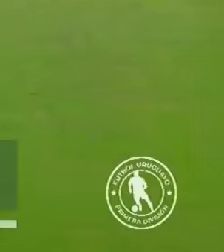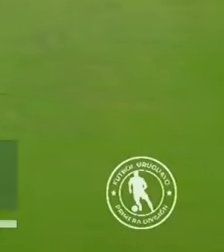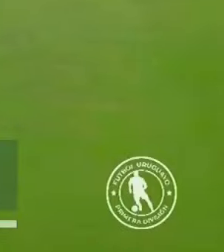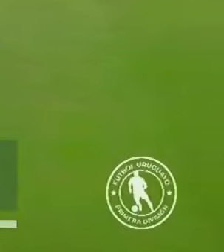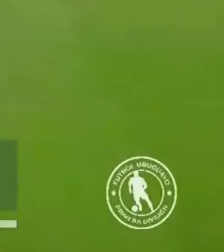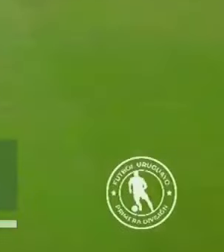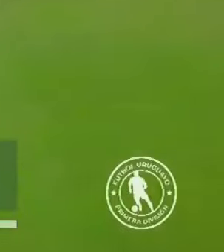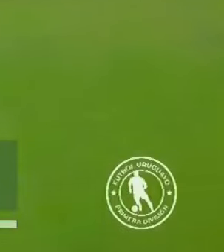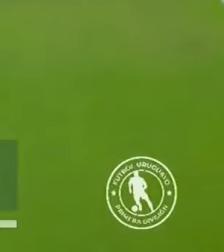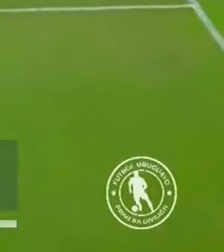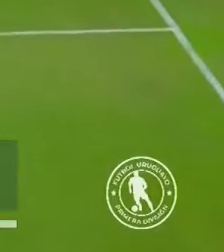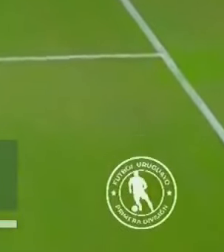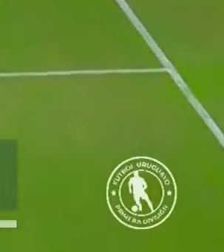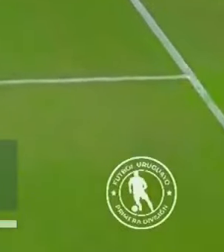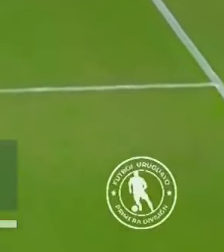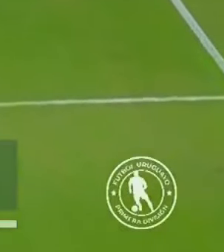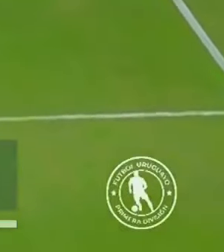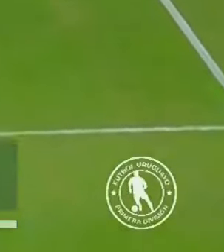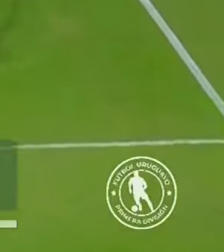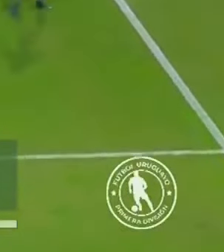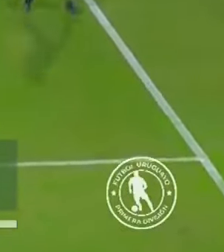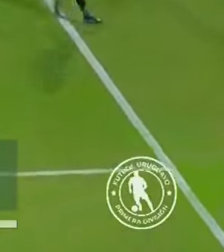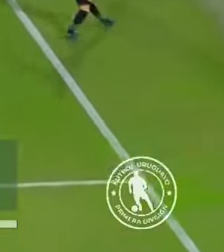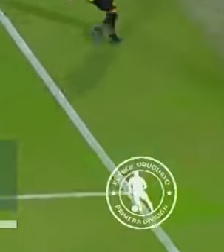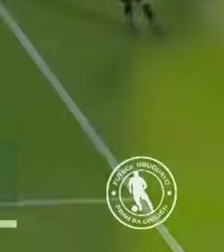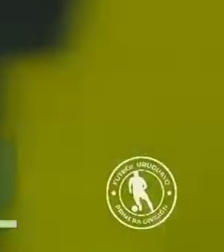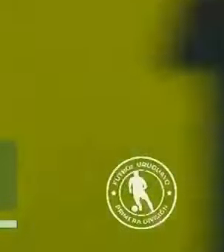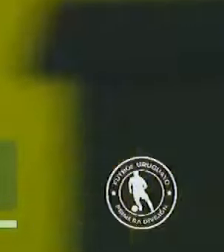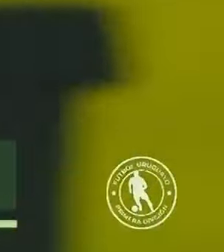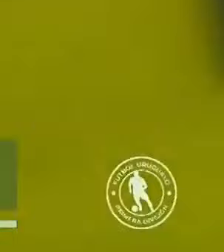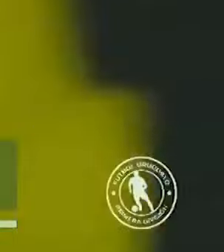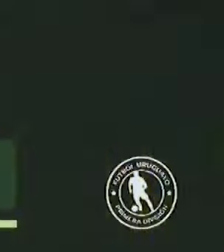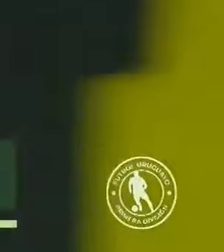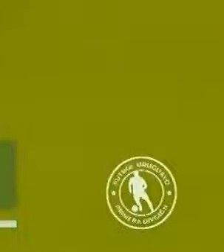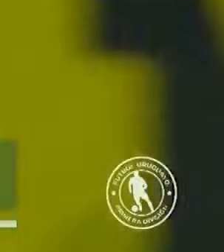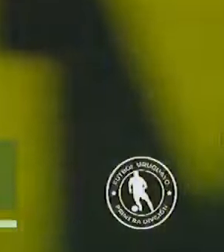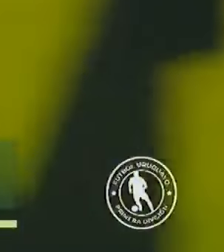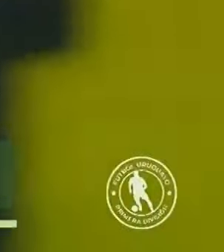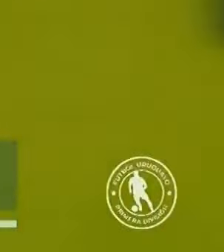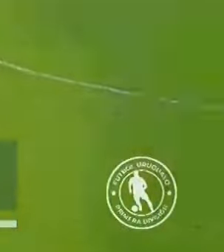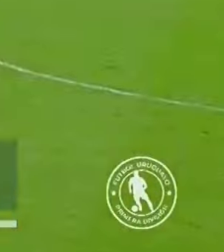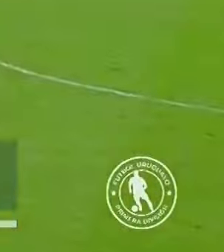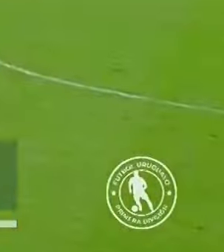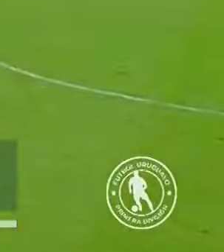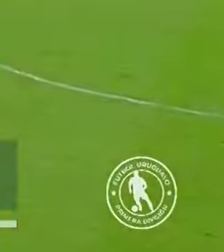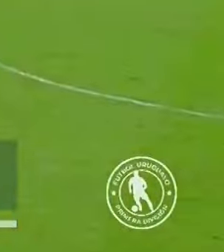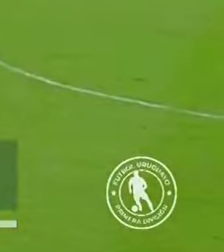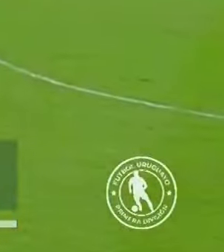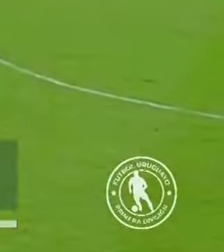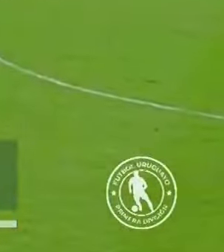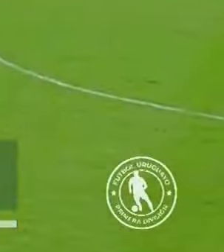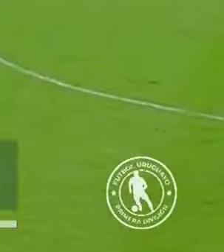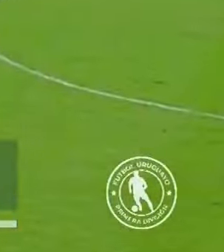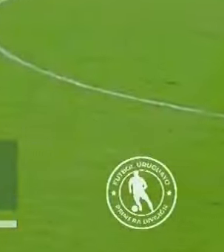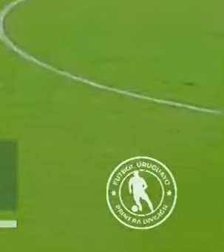una muy buena jugada hasta el fondo de Leo Fernández pudo ser de silvera y aparece lateral izquierdo de peñar para